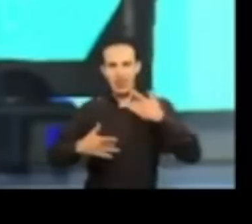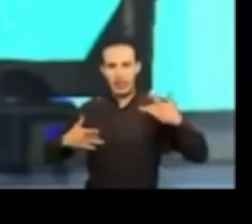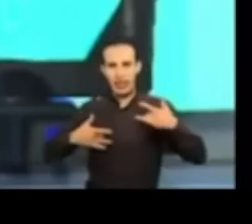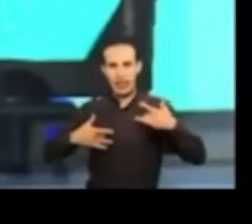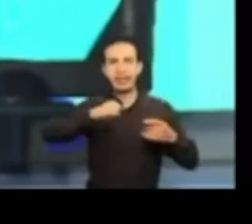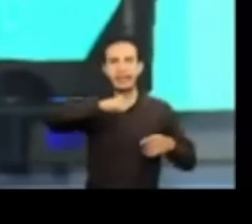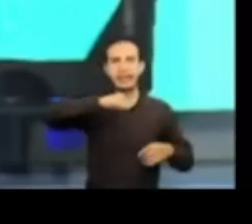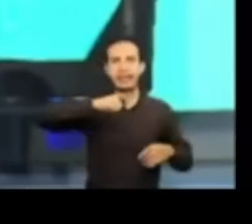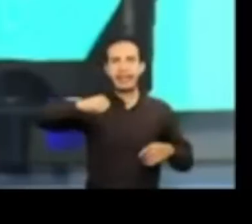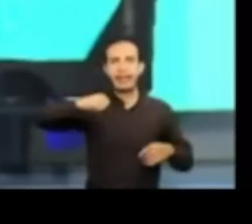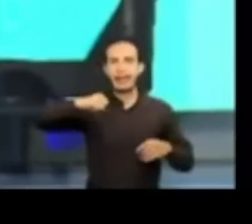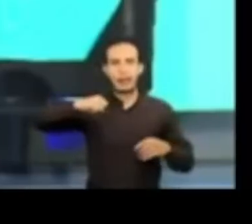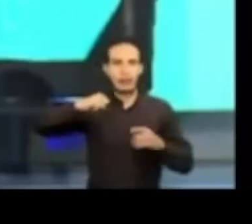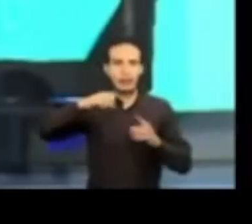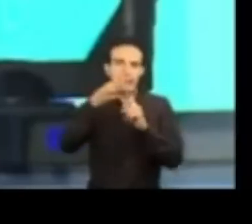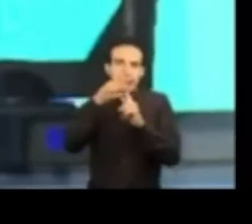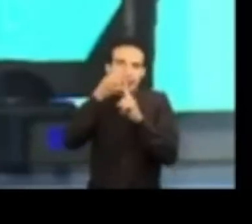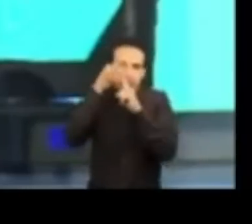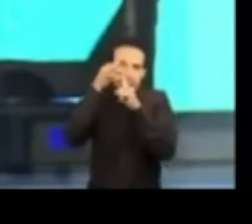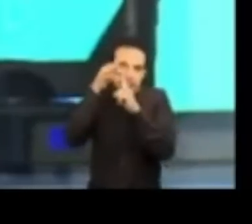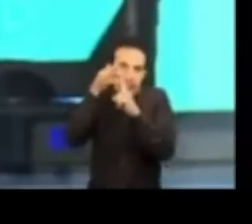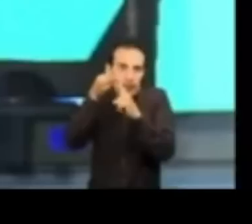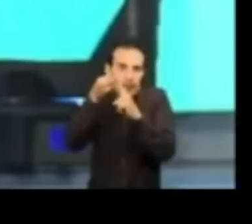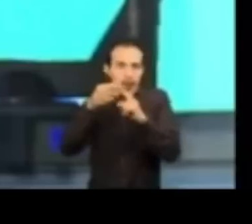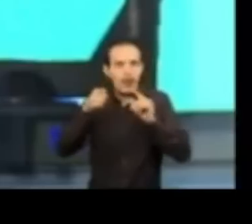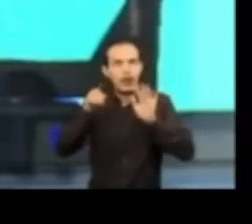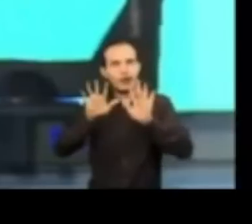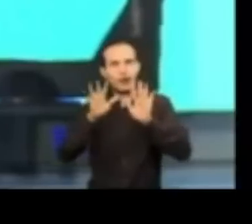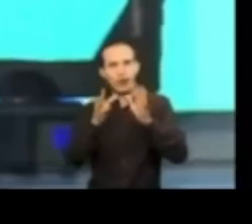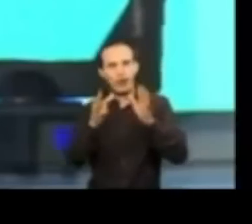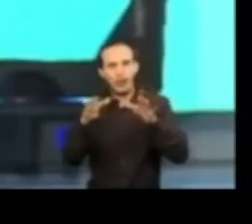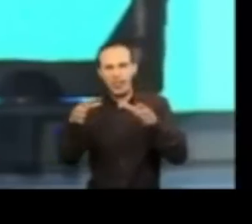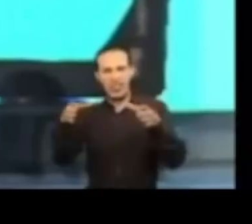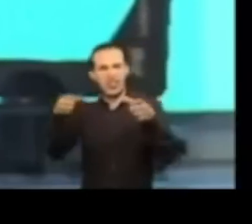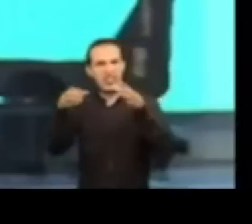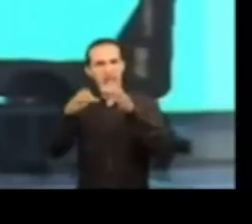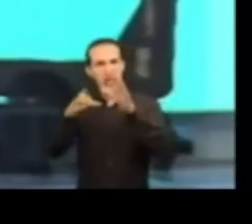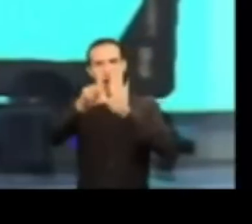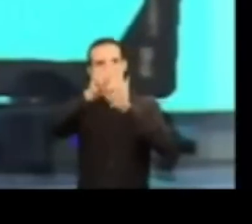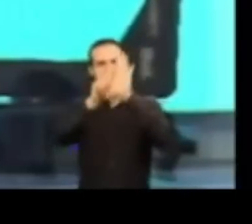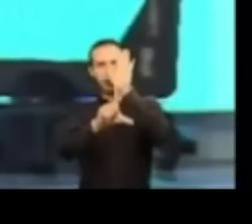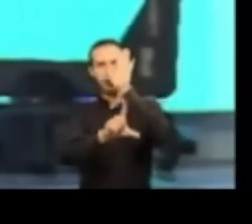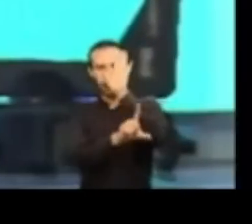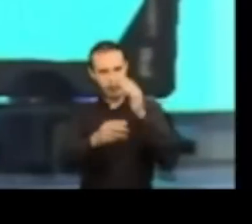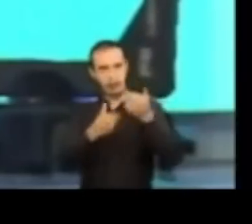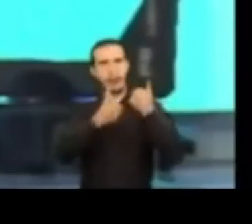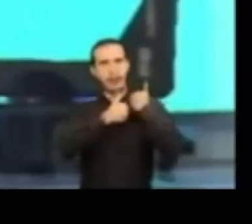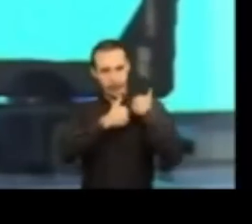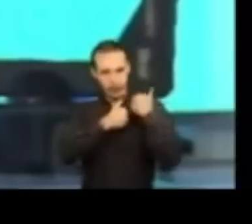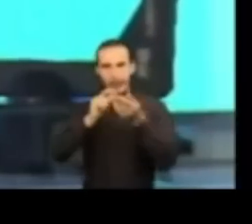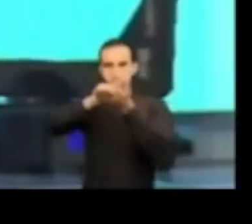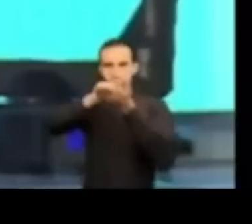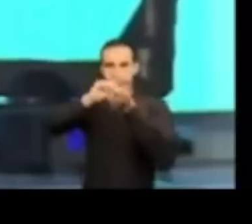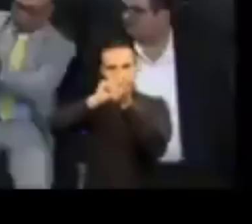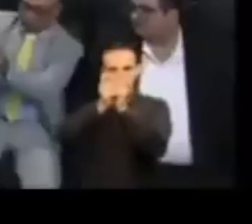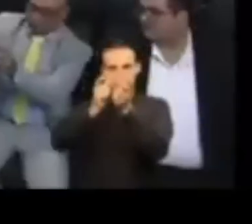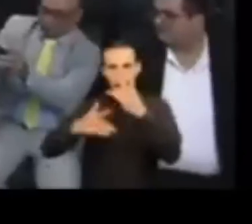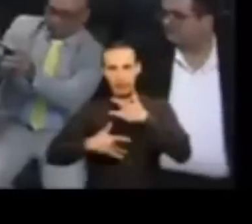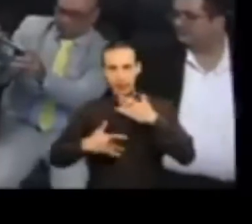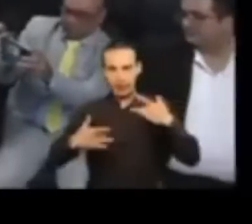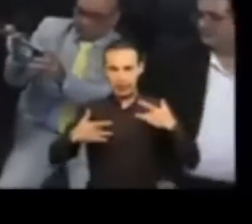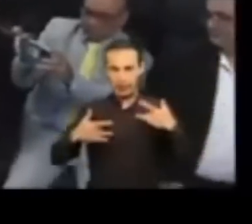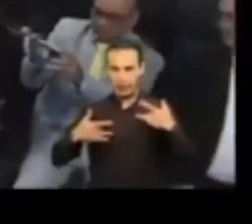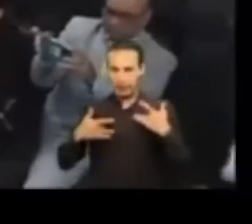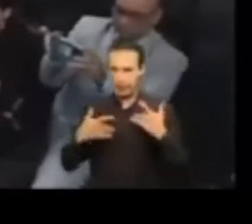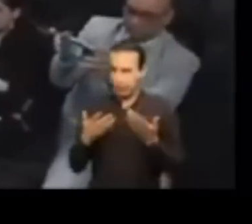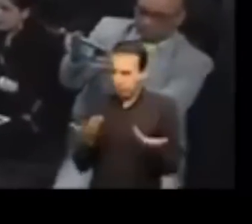rama legislativa de aprobar o no aprobar algo que va a cambiar el sistema de todos los colombianos. Vale. Pero si el moderador